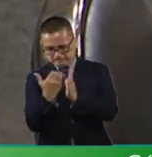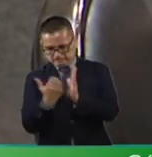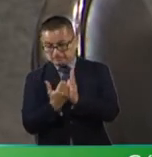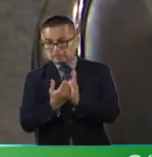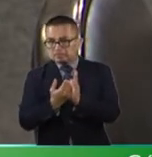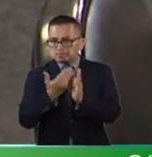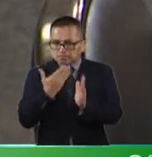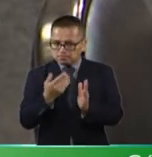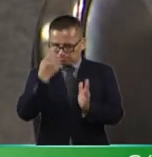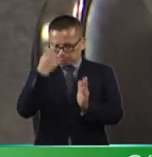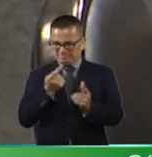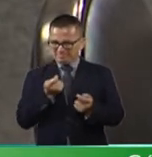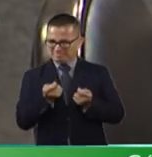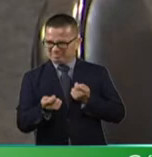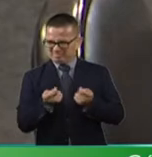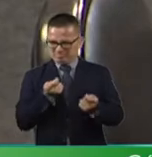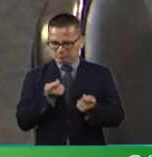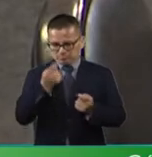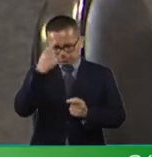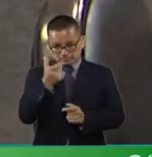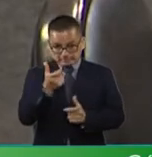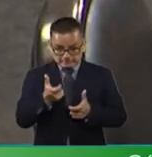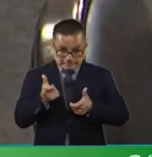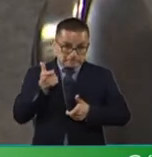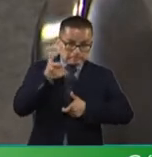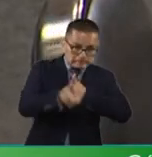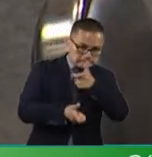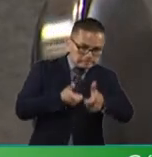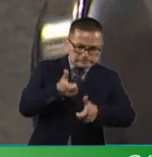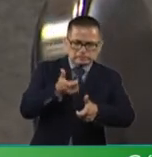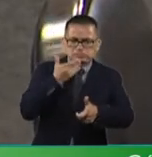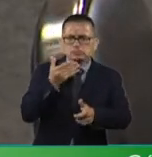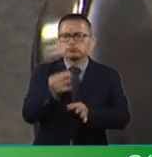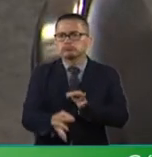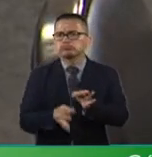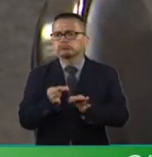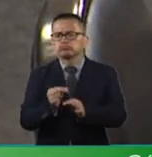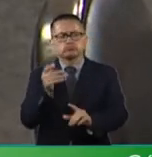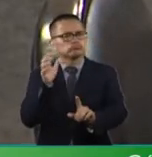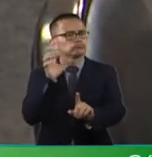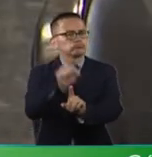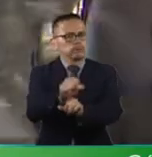peso invertido cumpla su objetivo, asegurar la inserción laboral